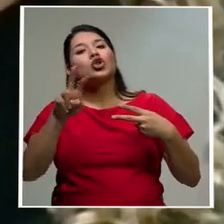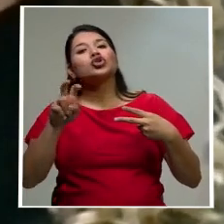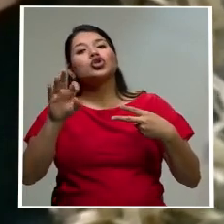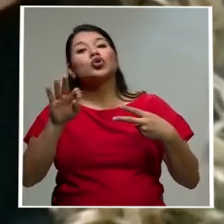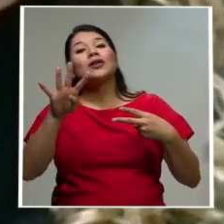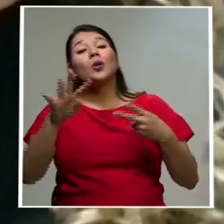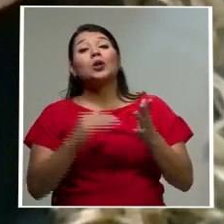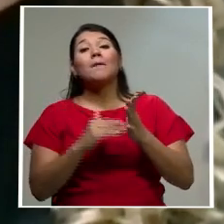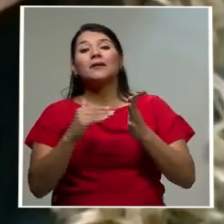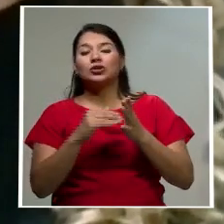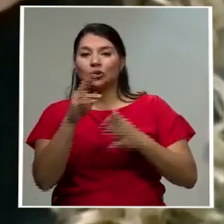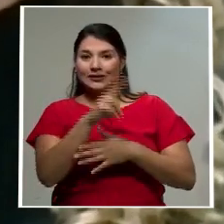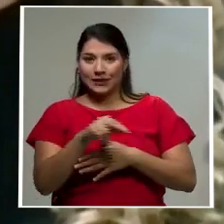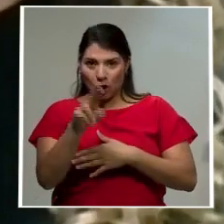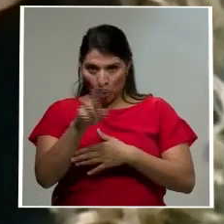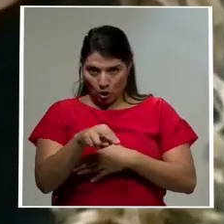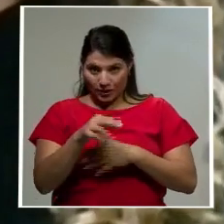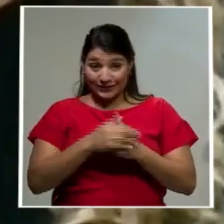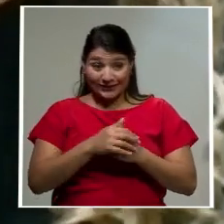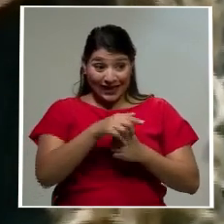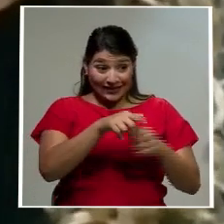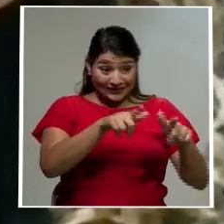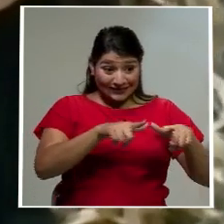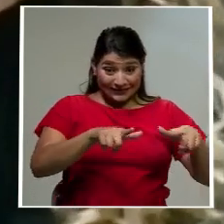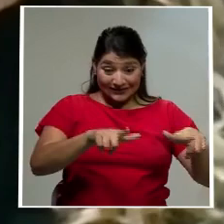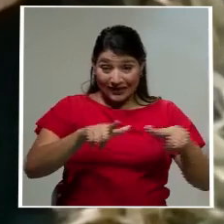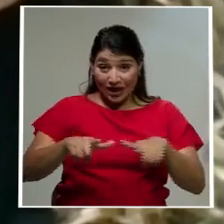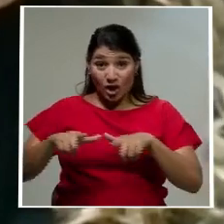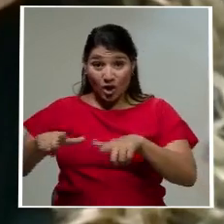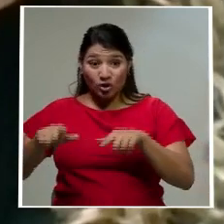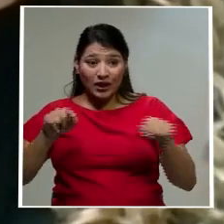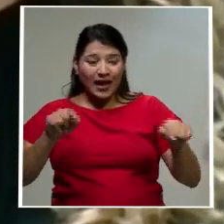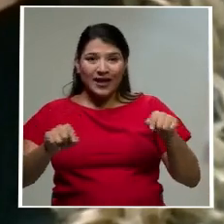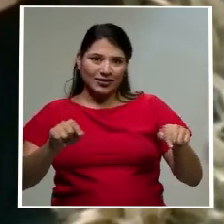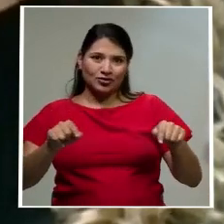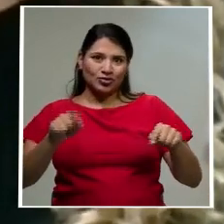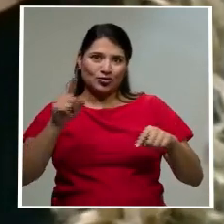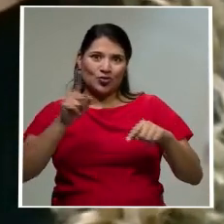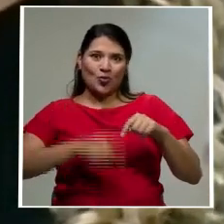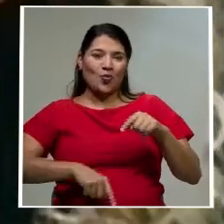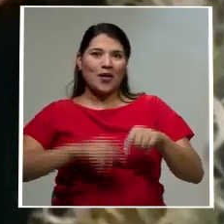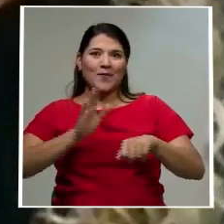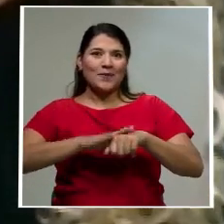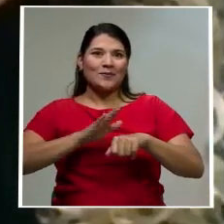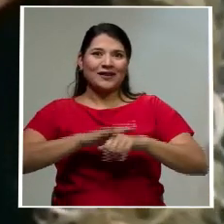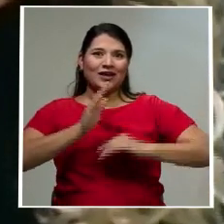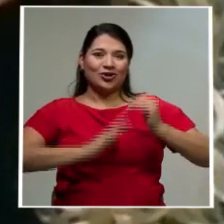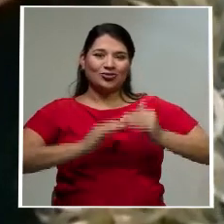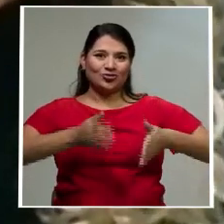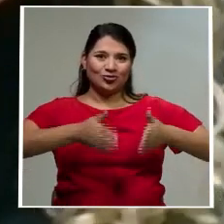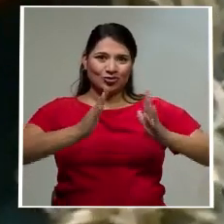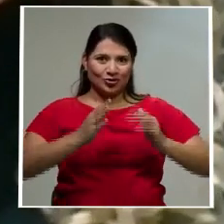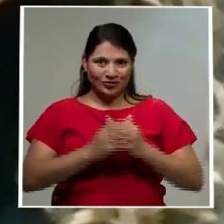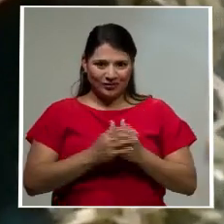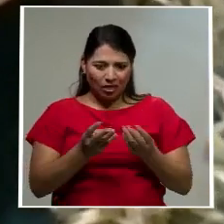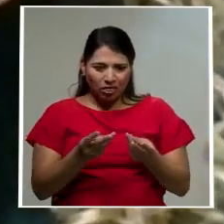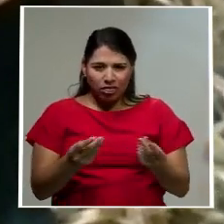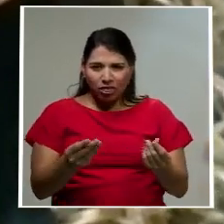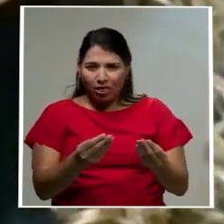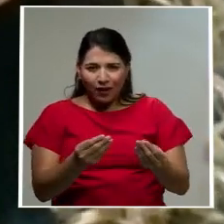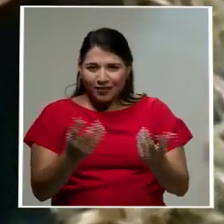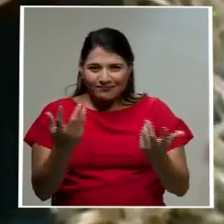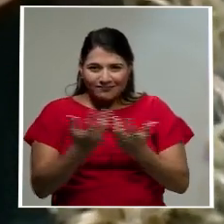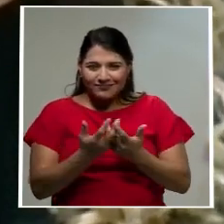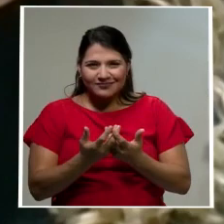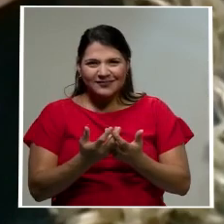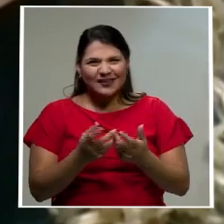294 millones de colones. Los terrenos resultaron que no eran aptos para construir. ¿Qué información tiene sobre